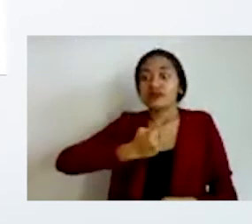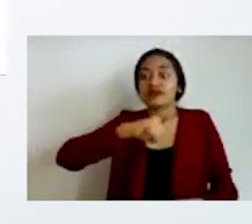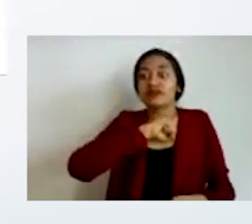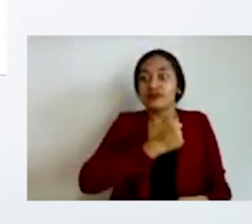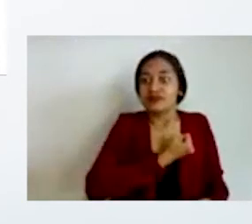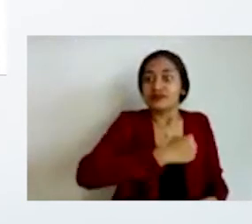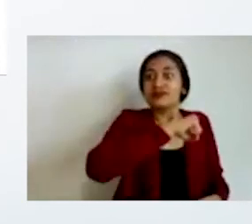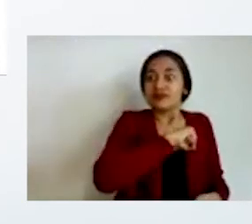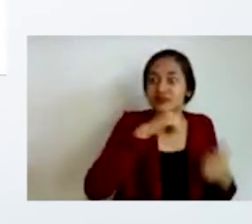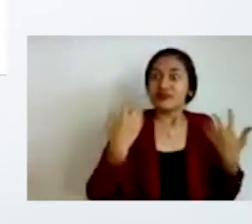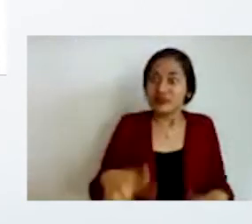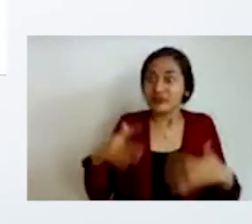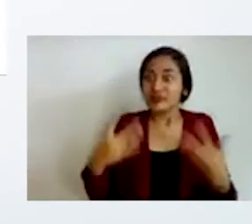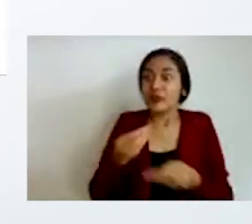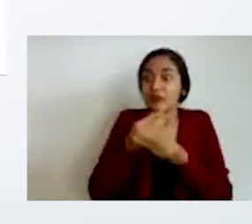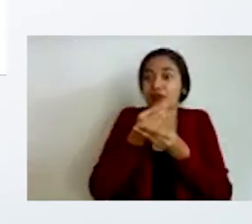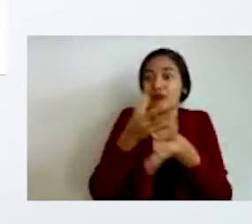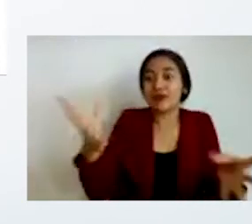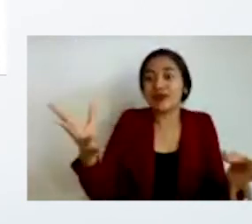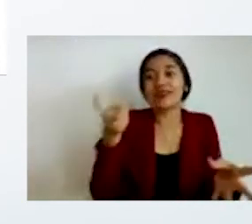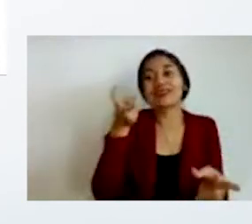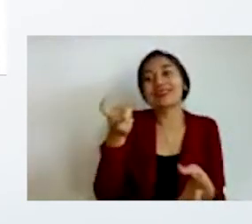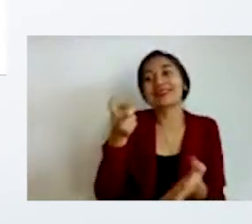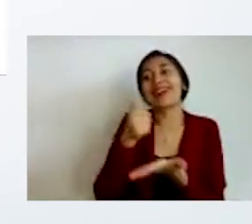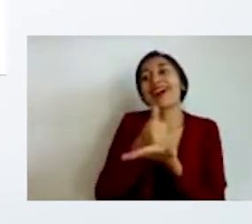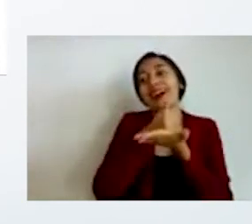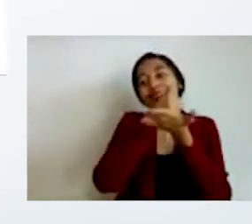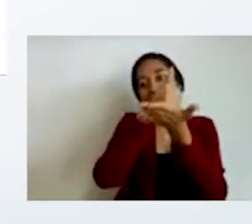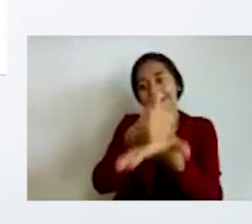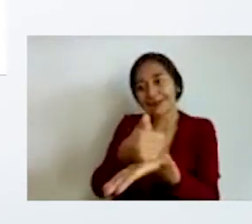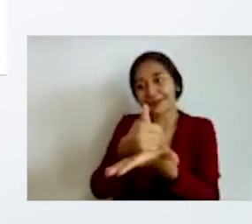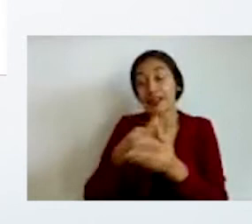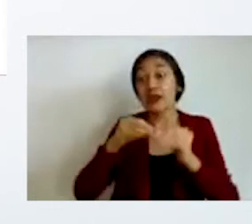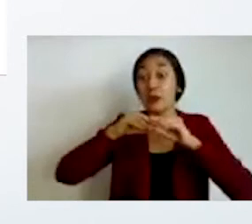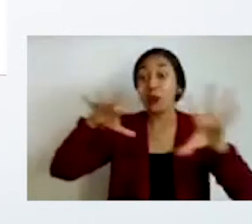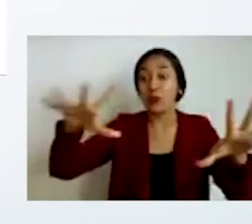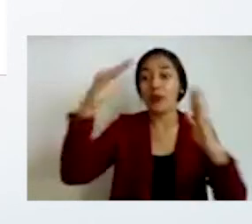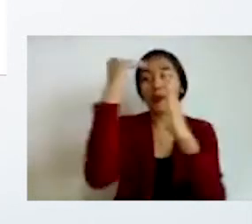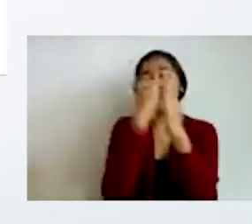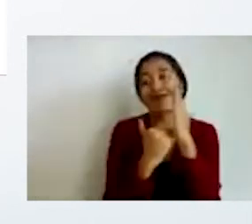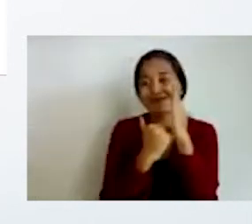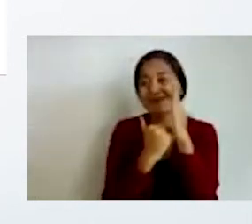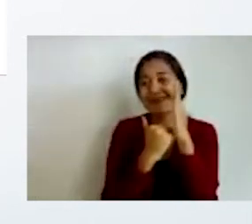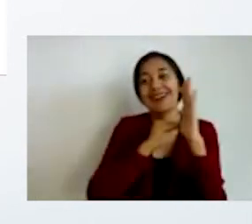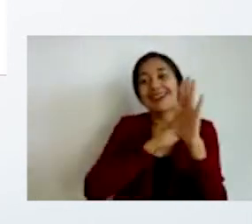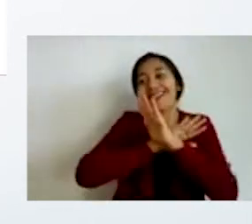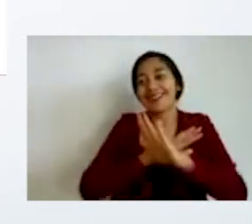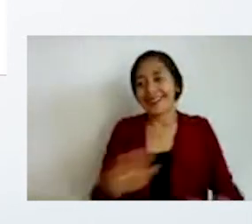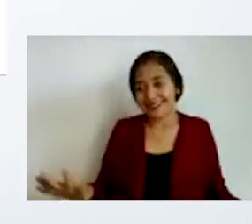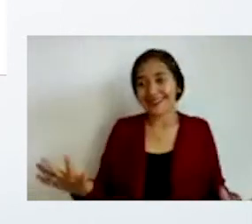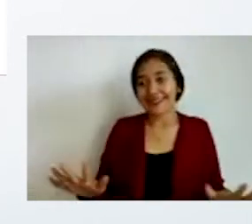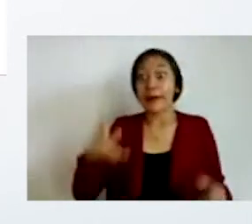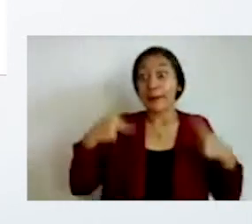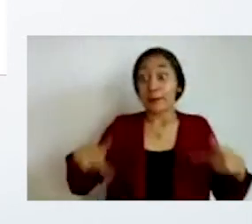el factor crucial para detener el avance y por lo menos detener la mortalidad por